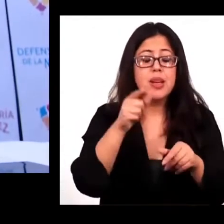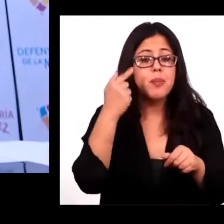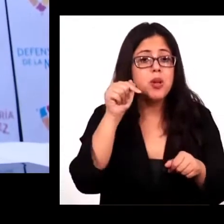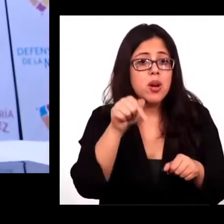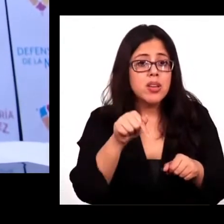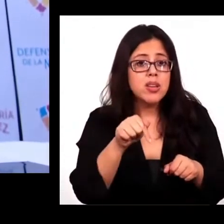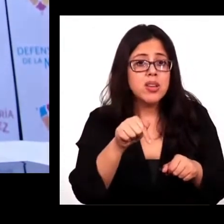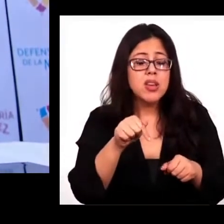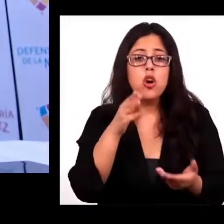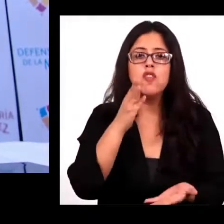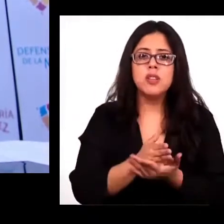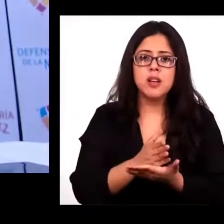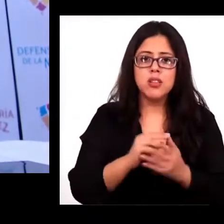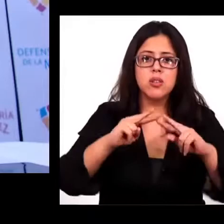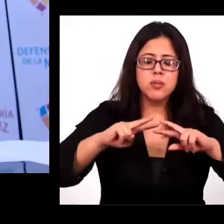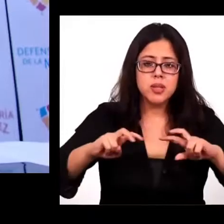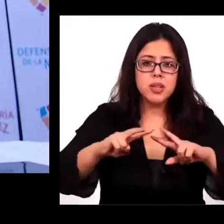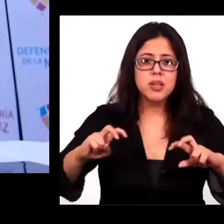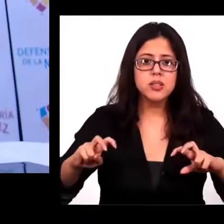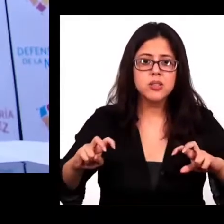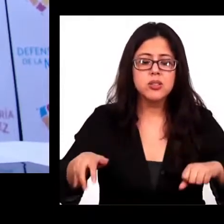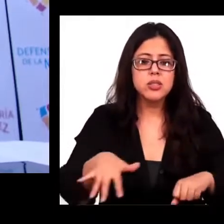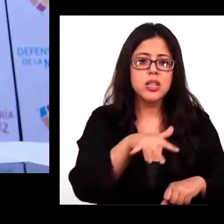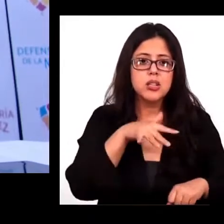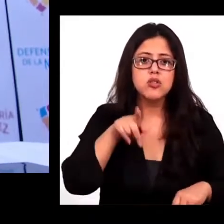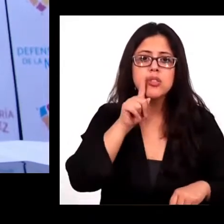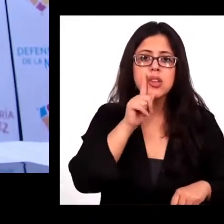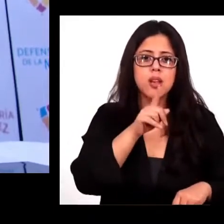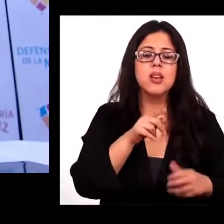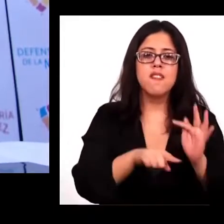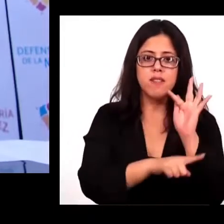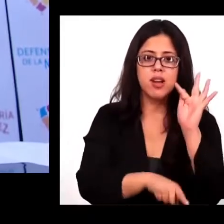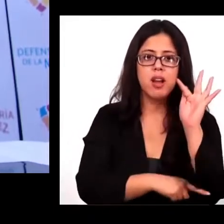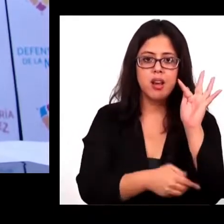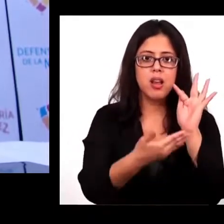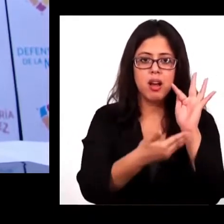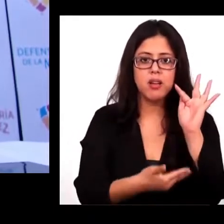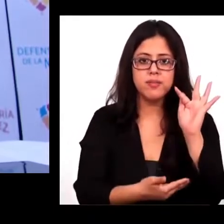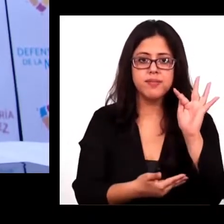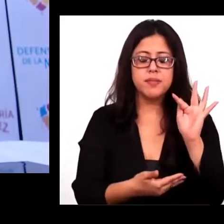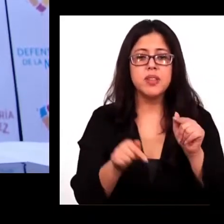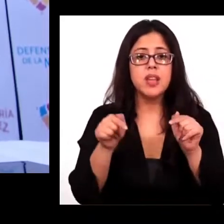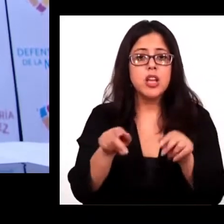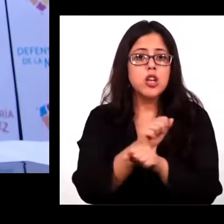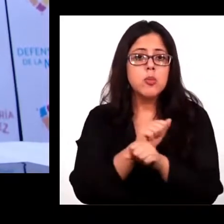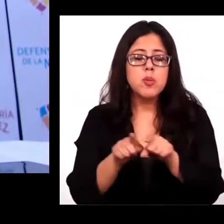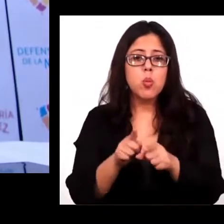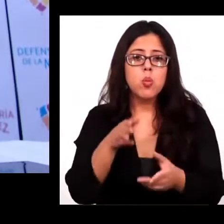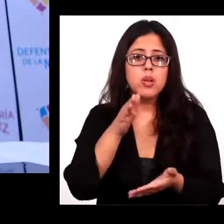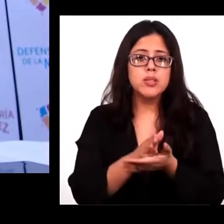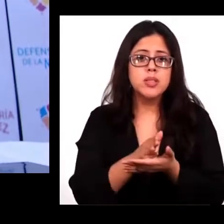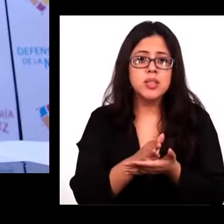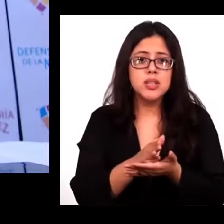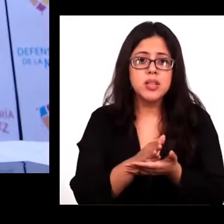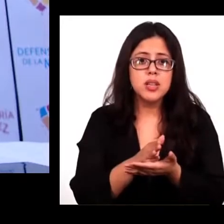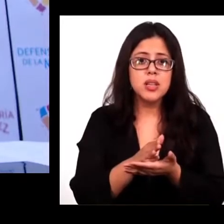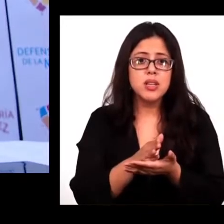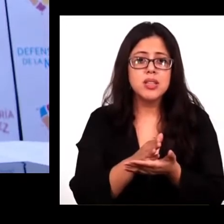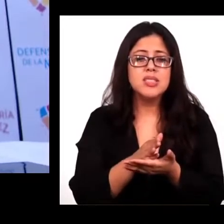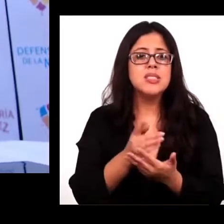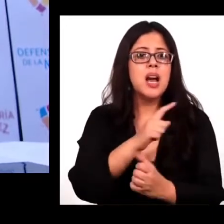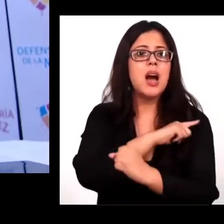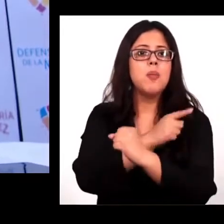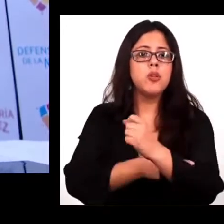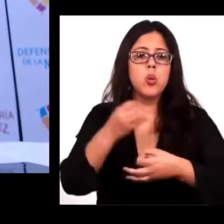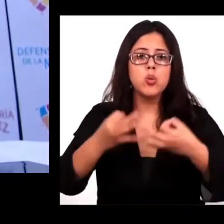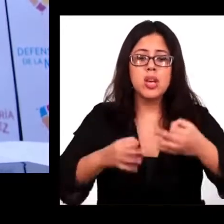son obligados a la investigación de los hechos es el Ministerio Público. No podemos exigirle al Poder Judicial, a los jueces y